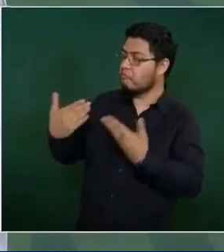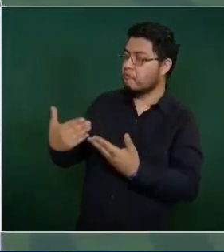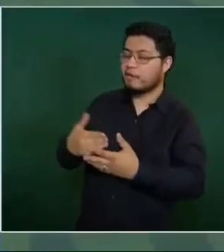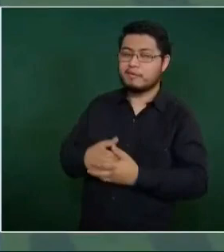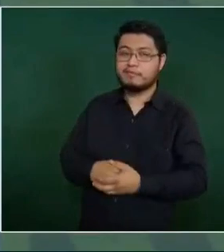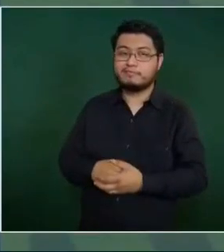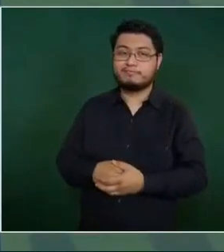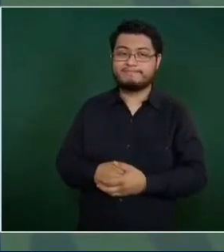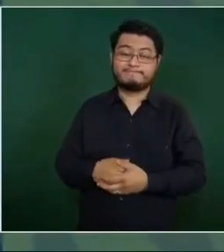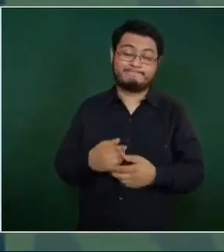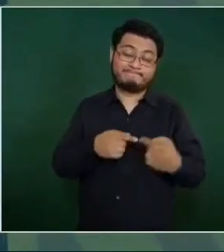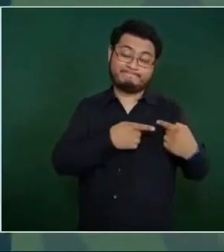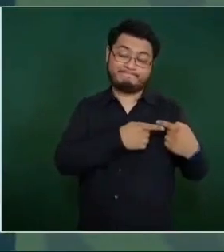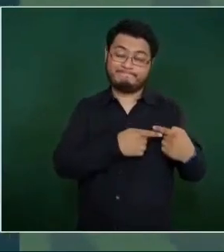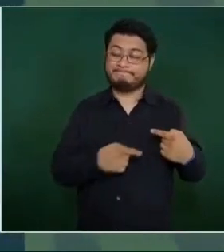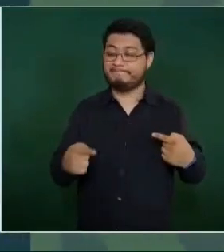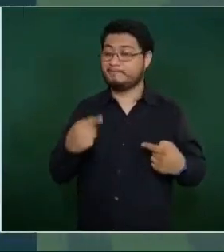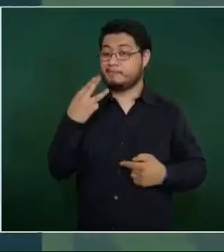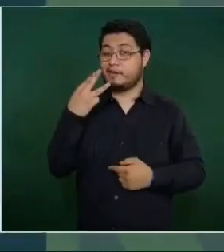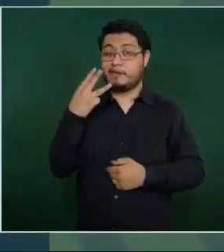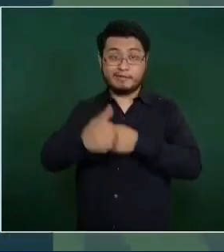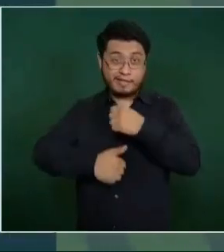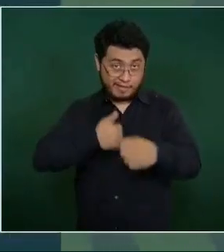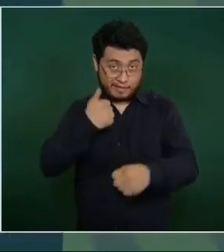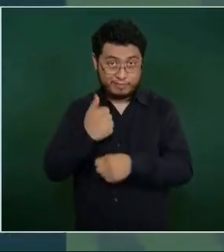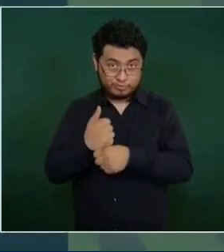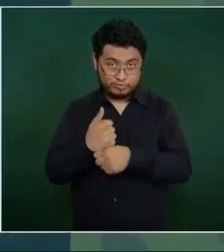a los 3 años